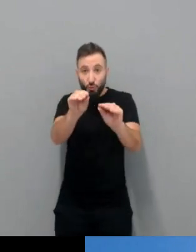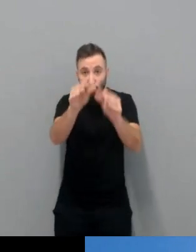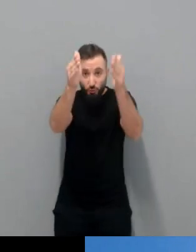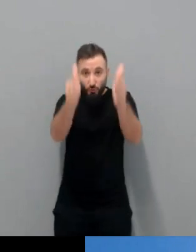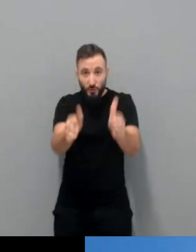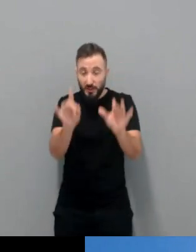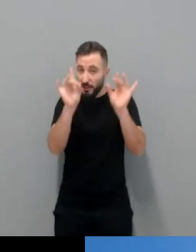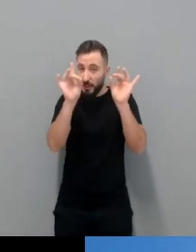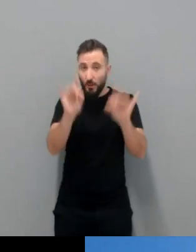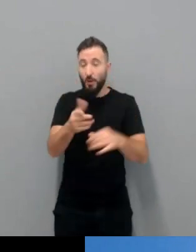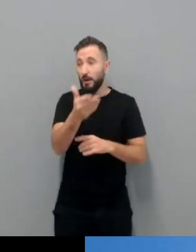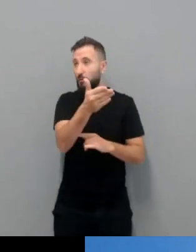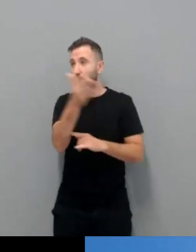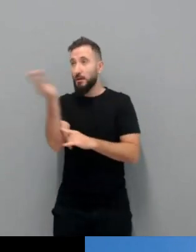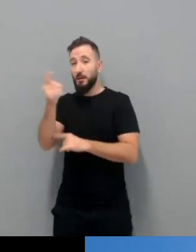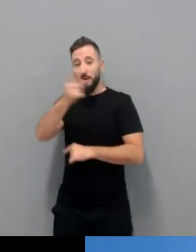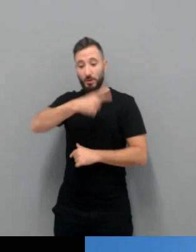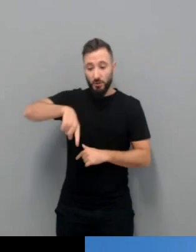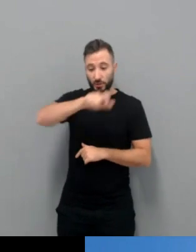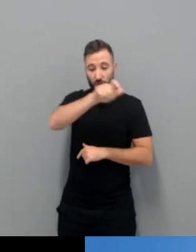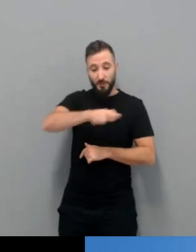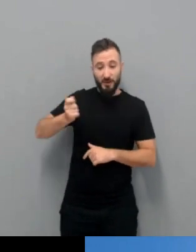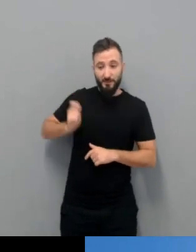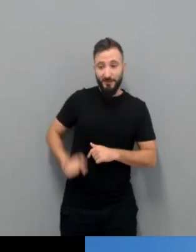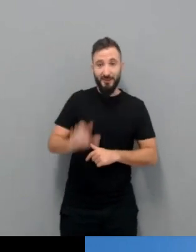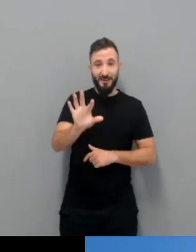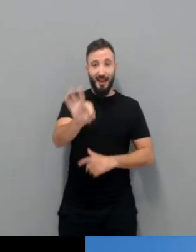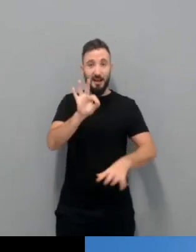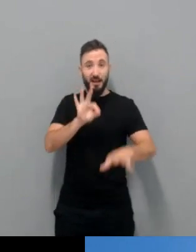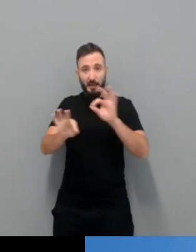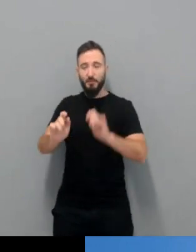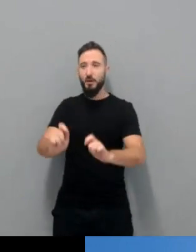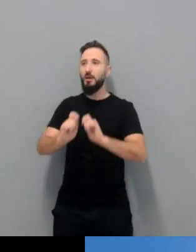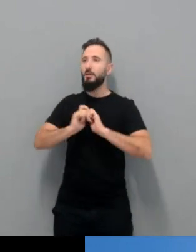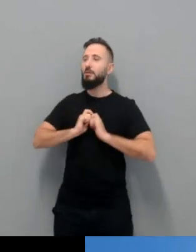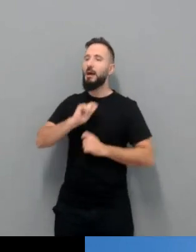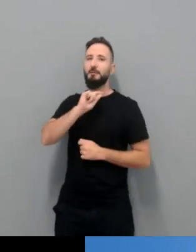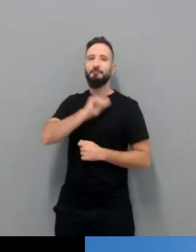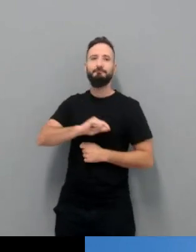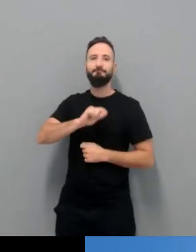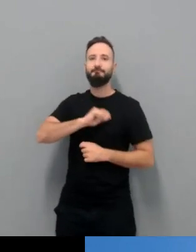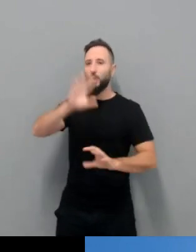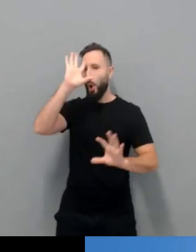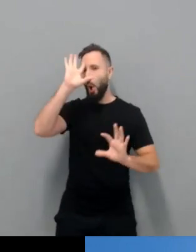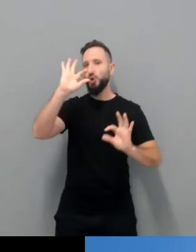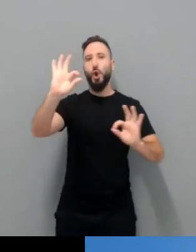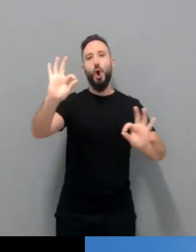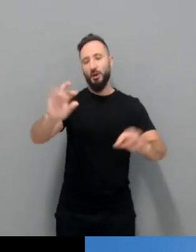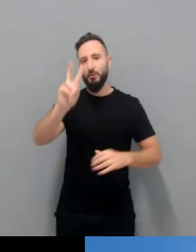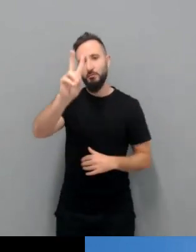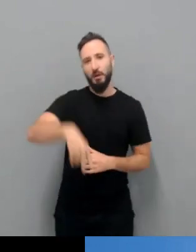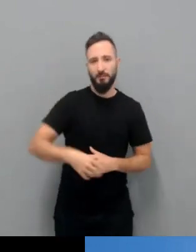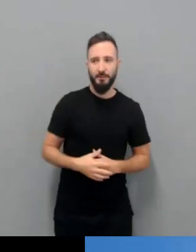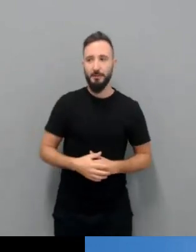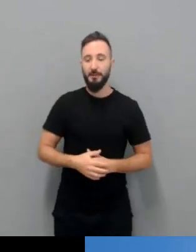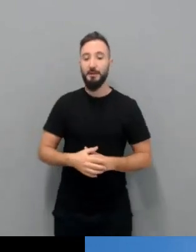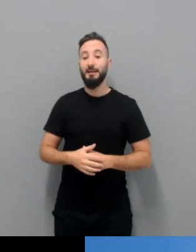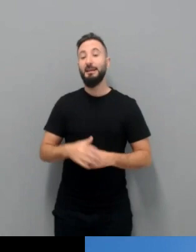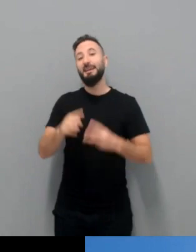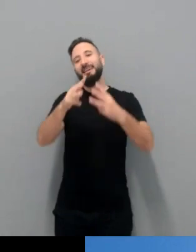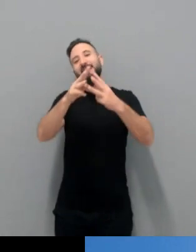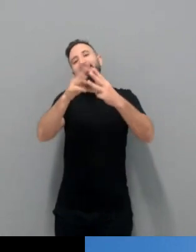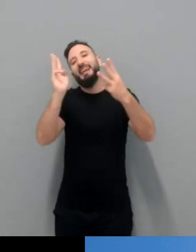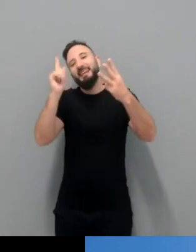las personas que elegimos estas profesiones crean muchísimo sentido. Así que bueno,